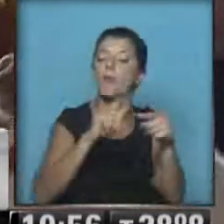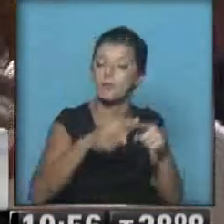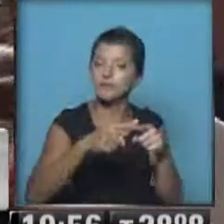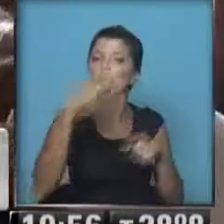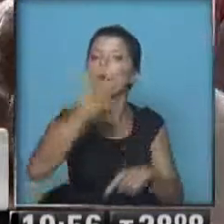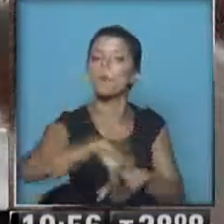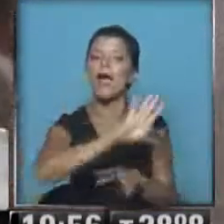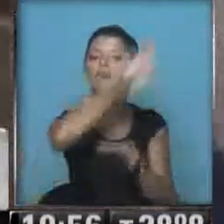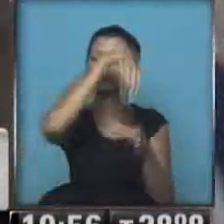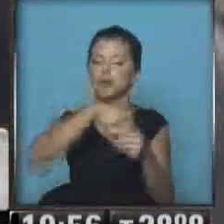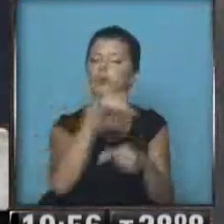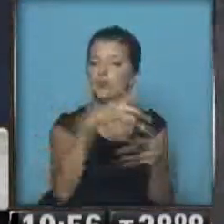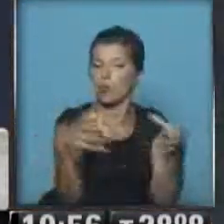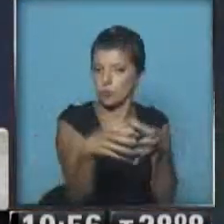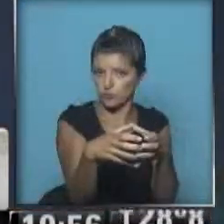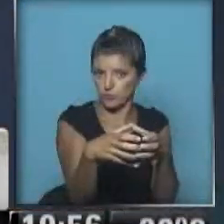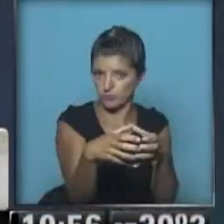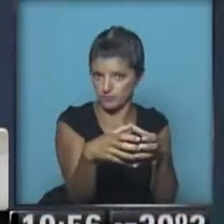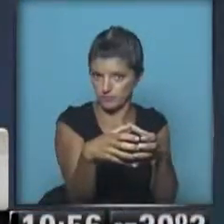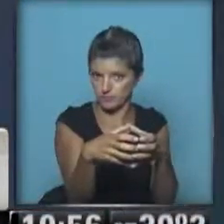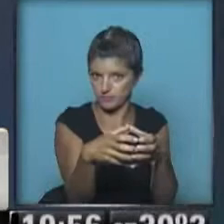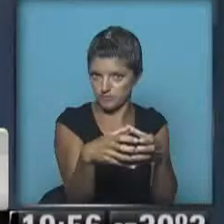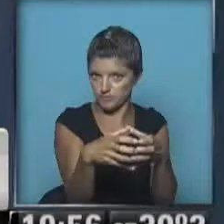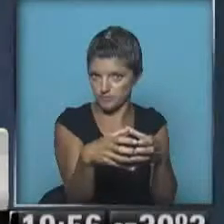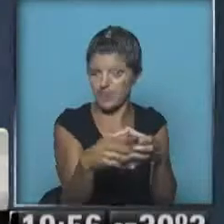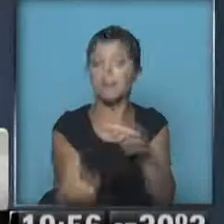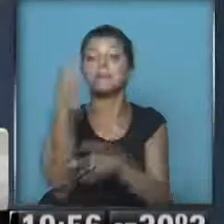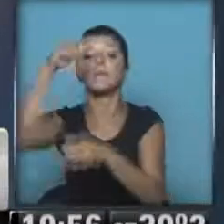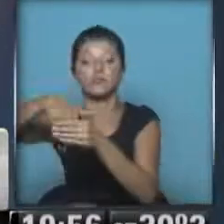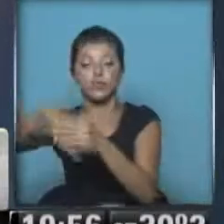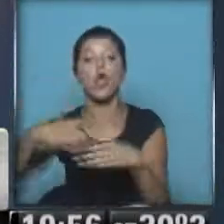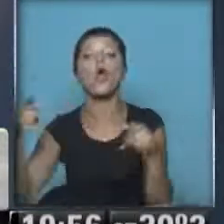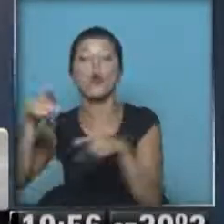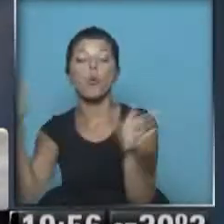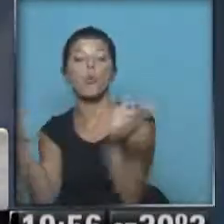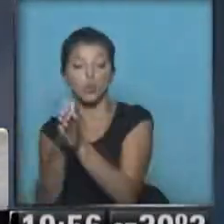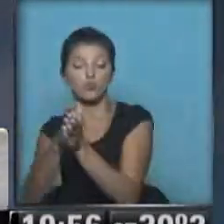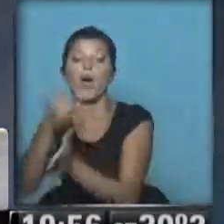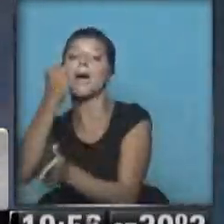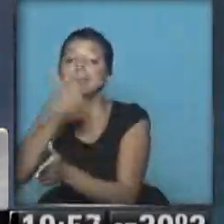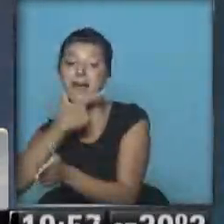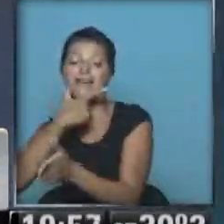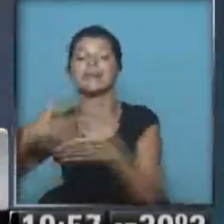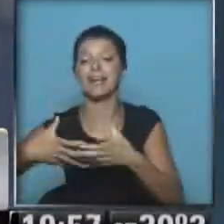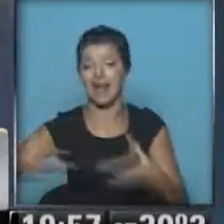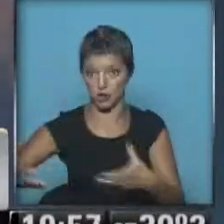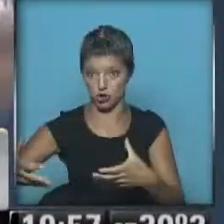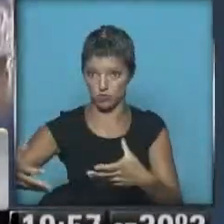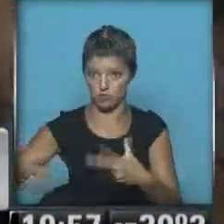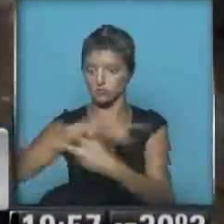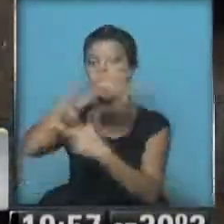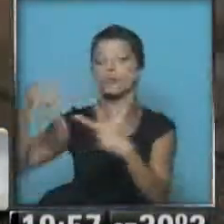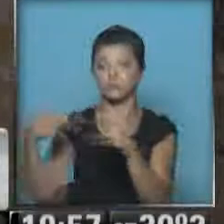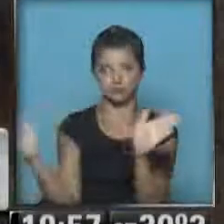las internas abiertas, simultáneas y obligatorias con Mauricio Macri del PRO y Elisa Carrió de la coalición